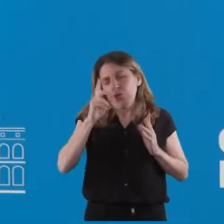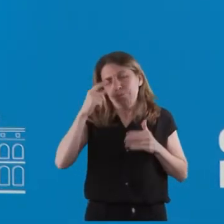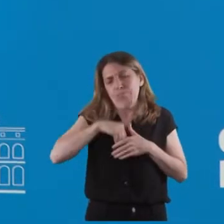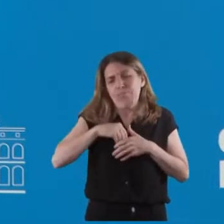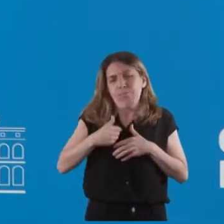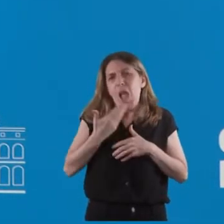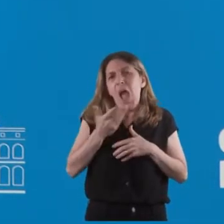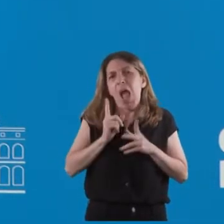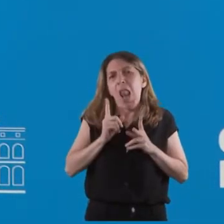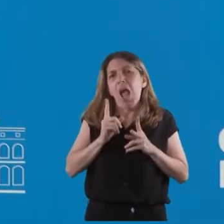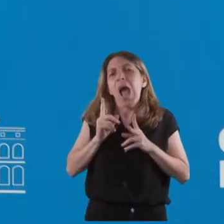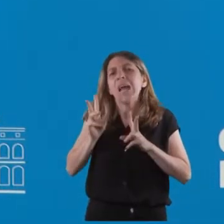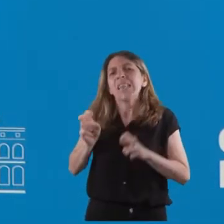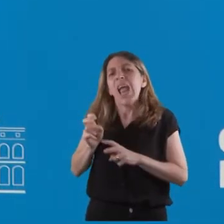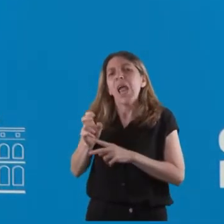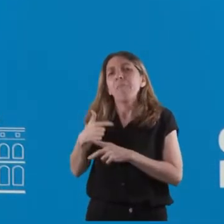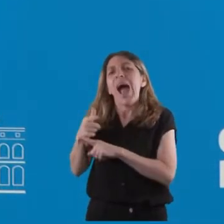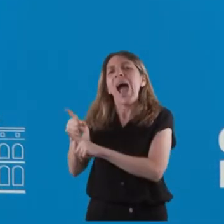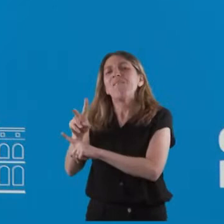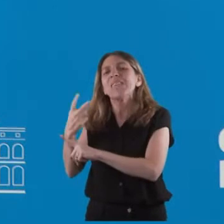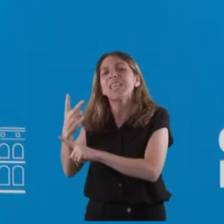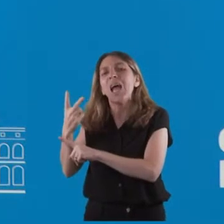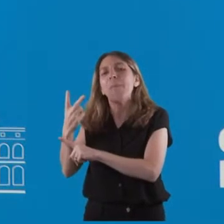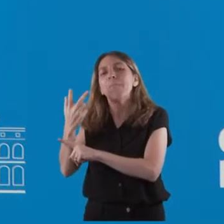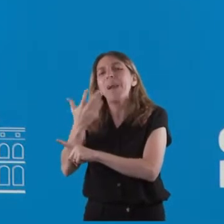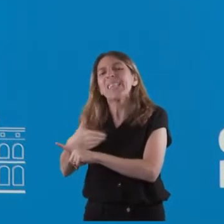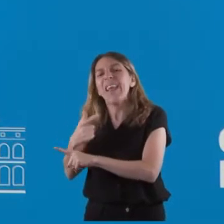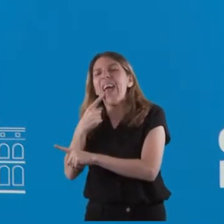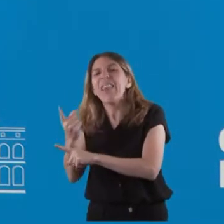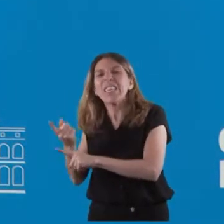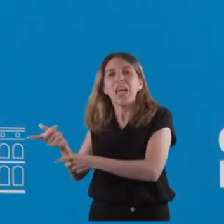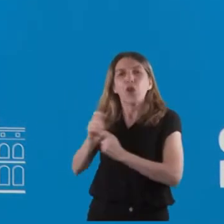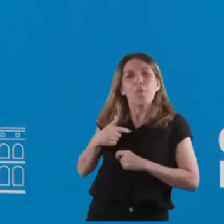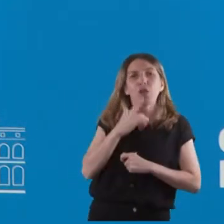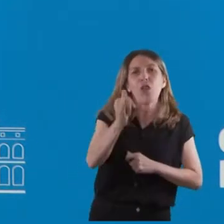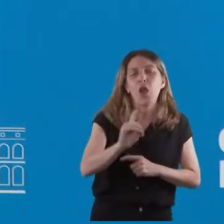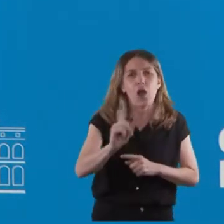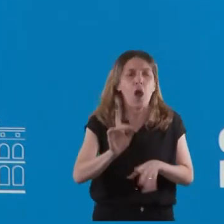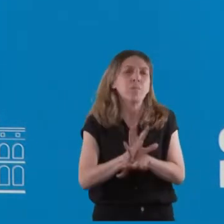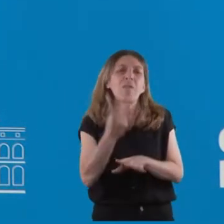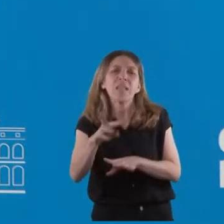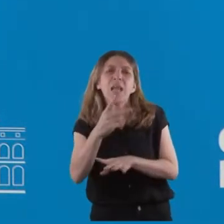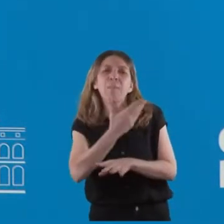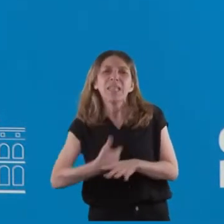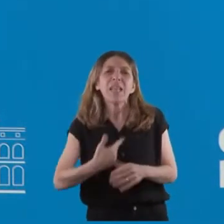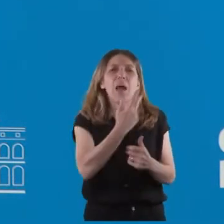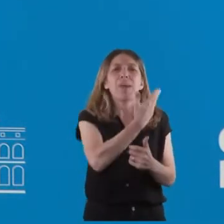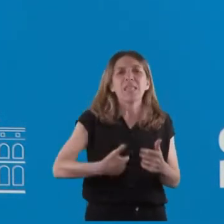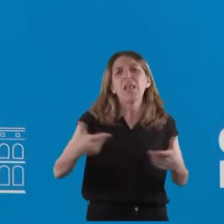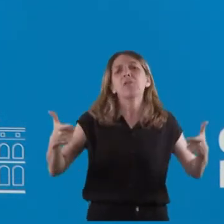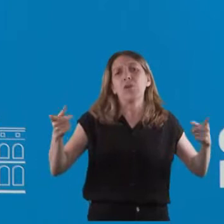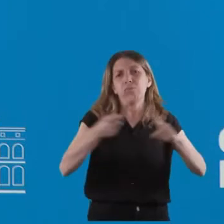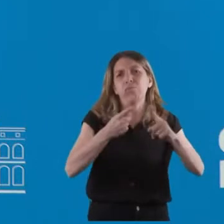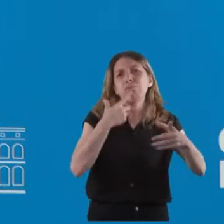vicepresidenta así que esa consulta se la van a tener que hacer a ella el presidente de la nación conversa habitualmente con la vicepresidenta y lo hizo desde